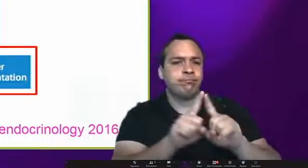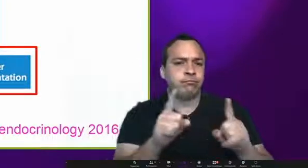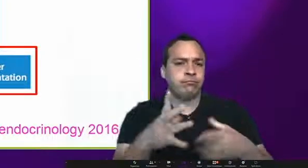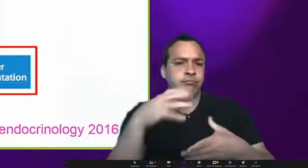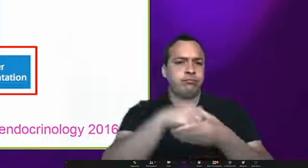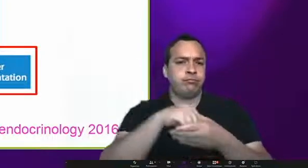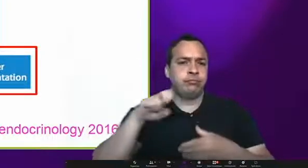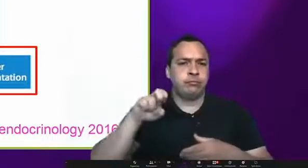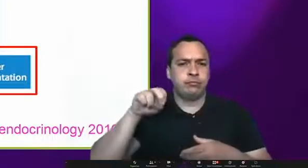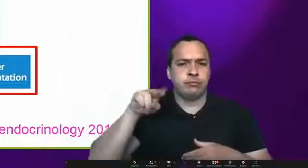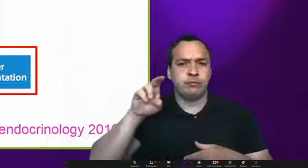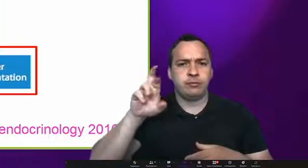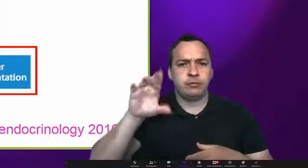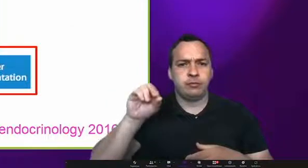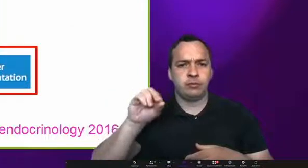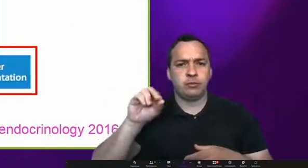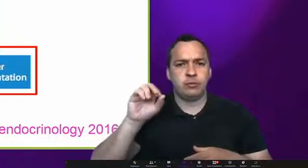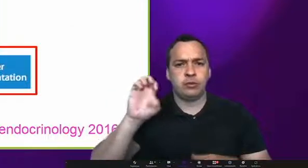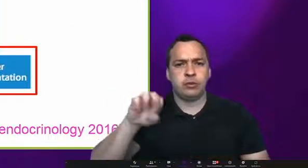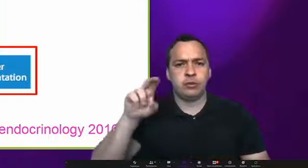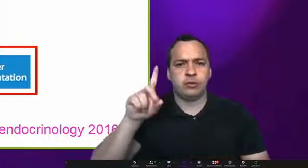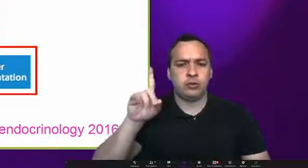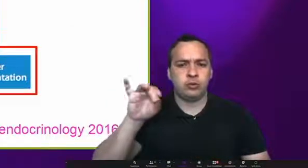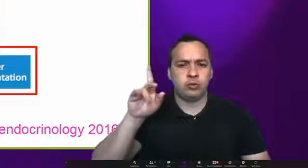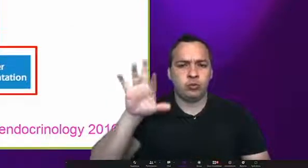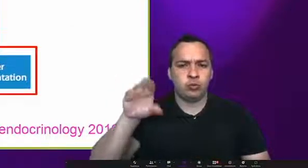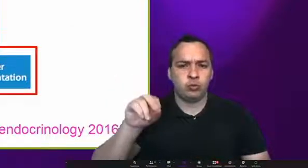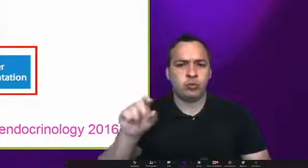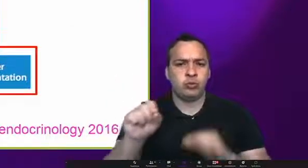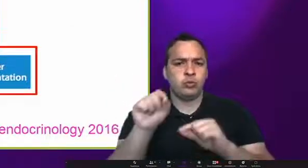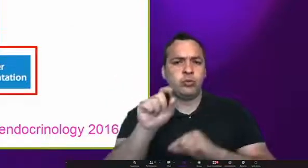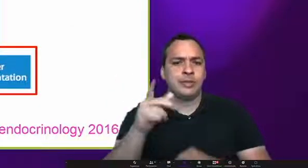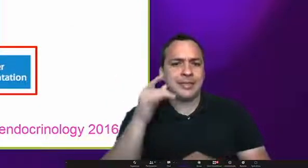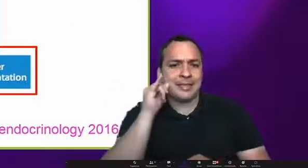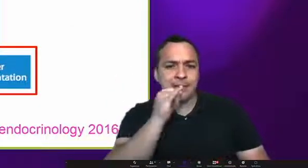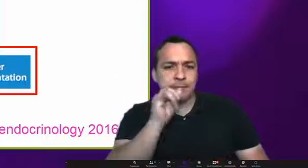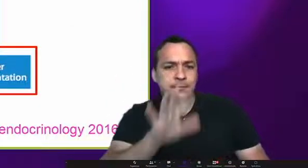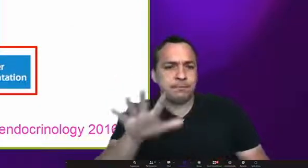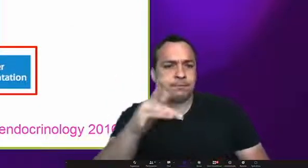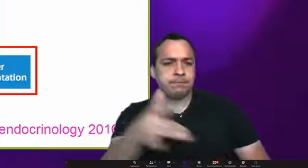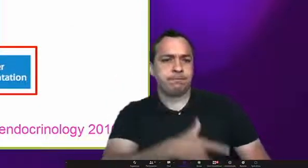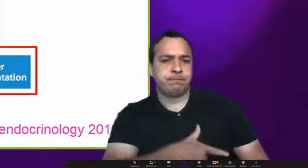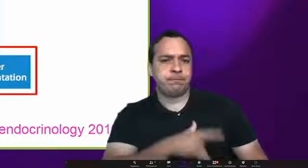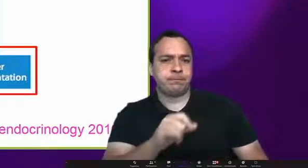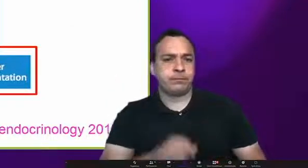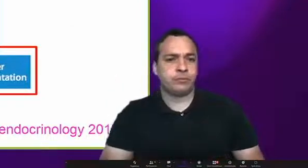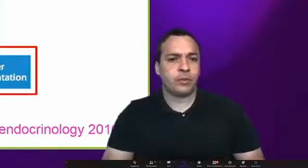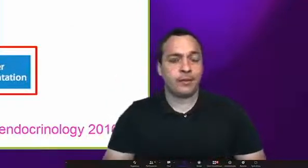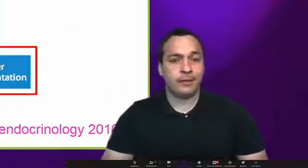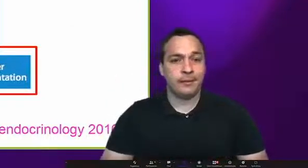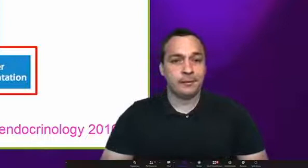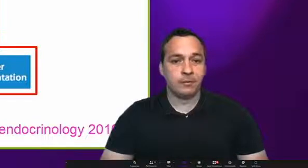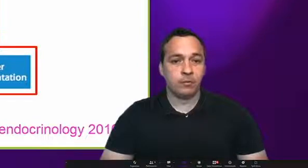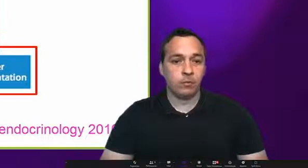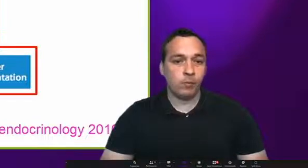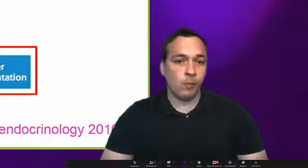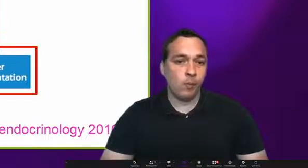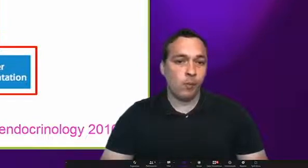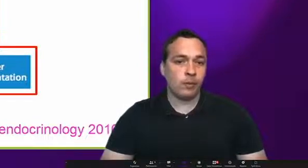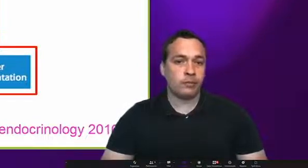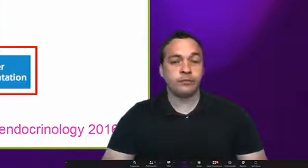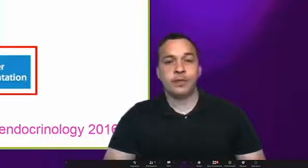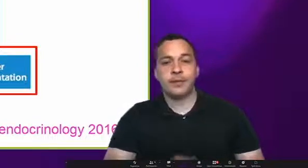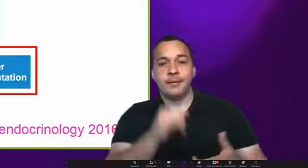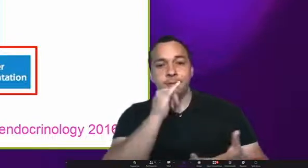de tumor a livello del hígado, si es, digamos, mínima, podemos hacer resecciones mínimas, pero si